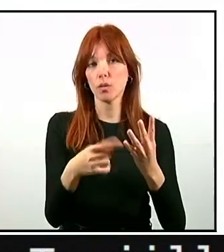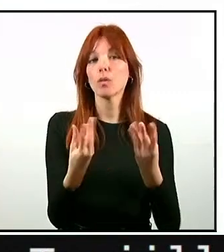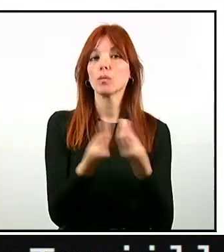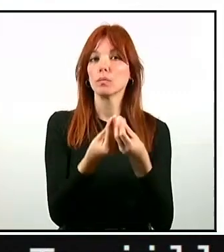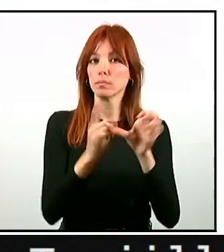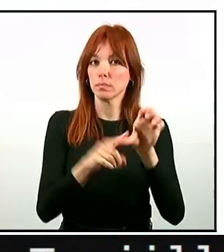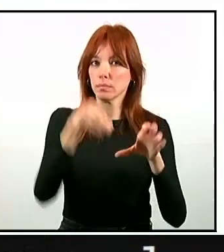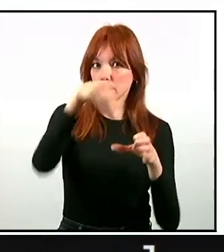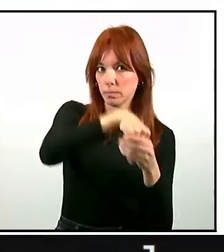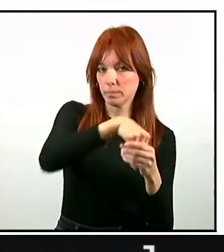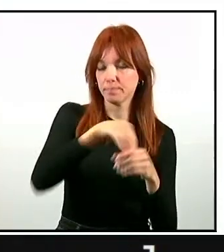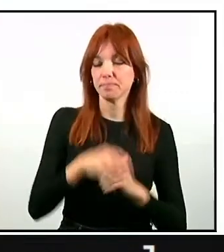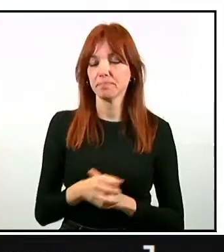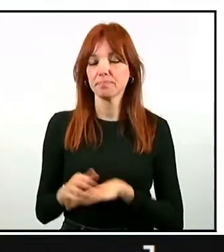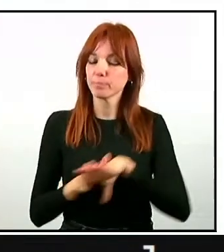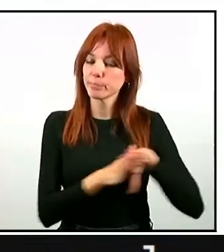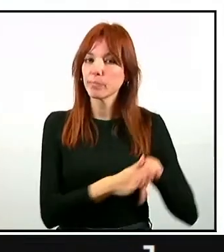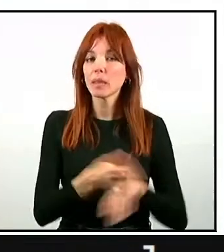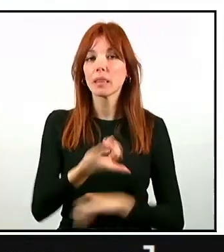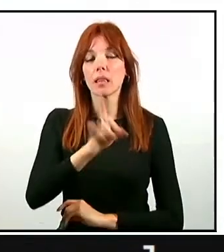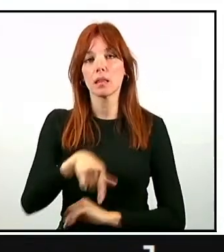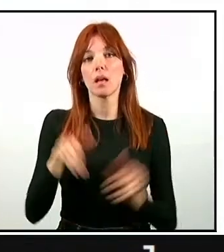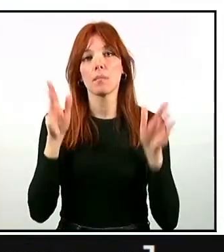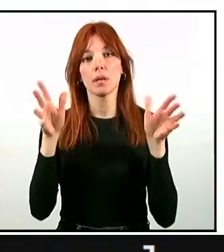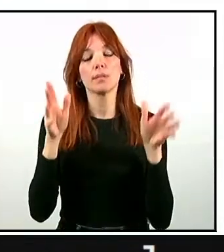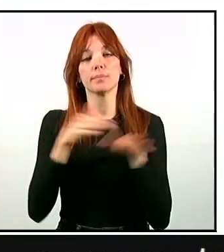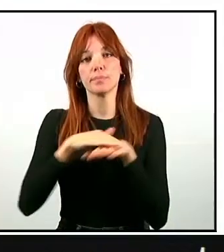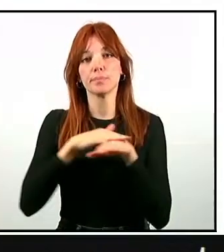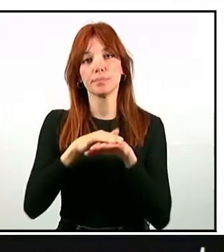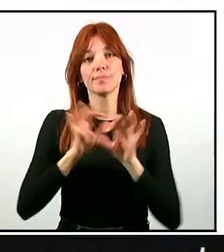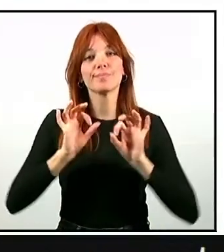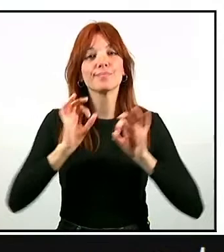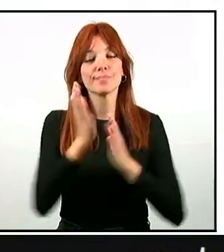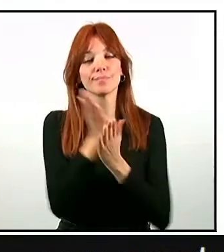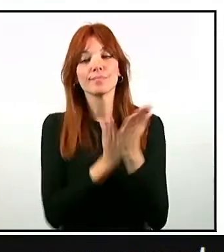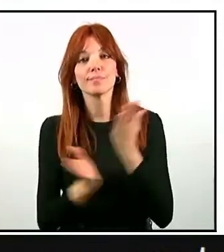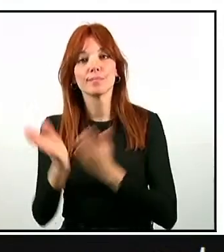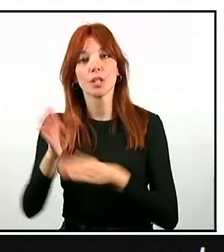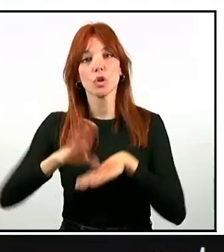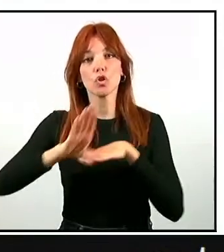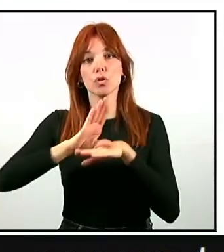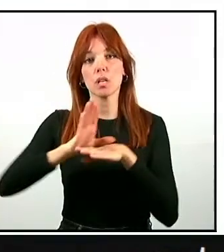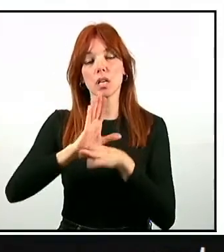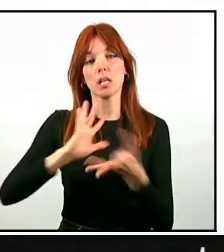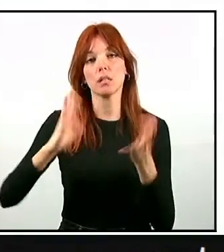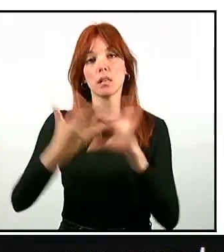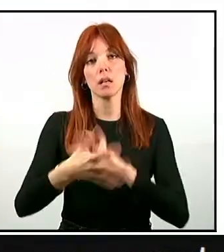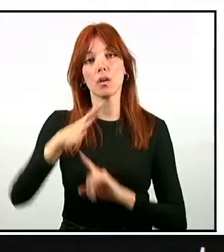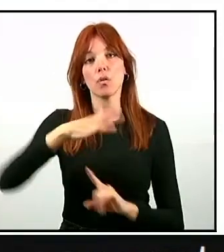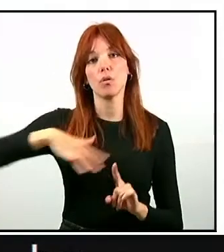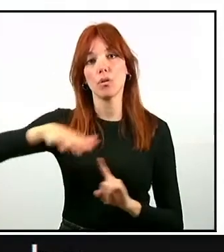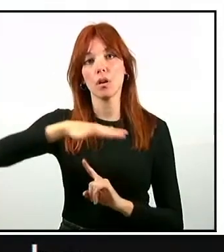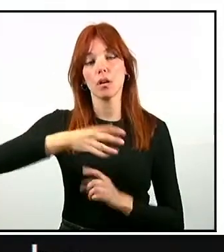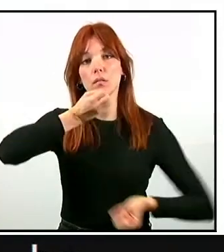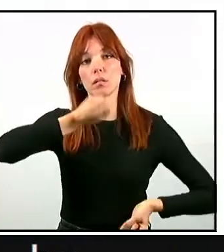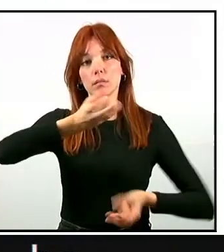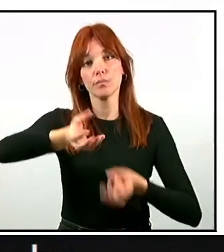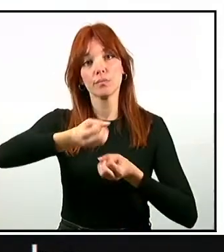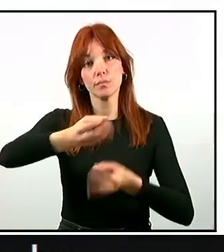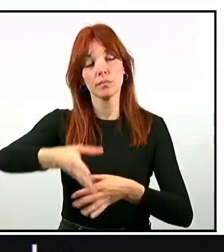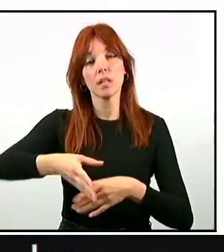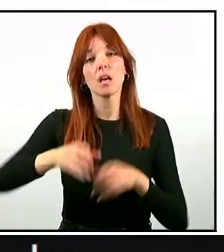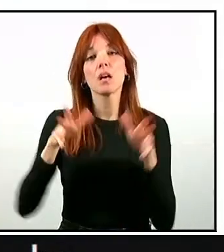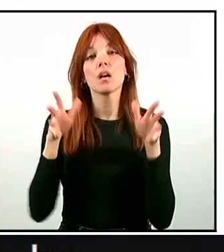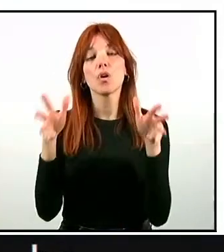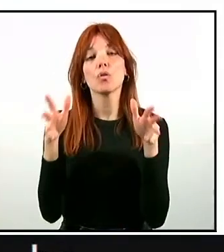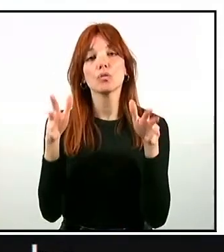El Consejo de Gobierno de hoy también, en concreto la Consejería de Transición Ecológica, ha informado al